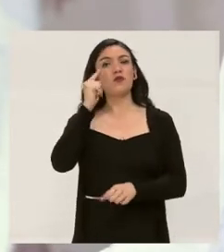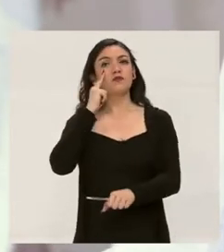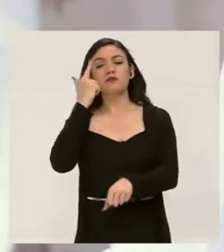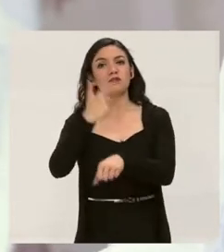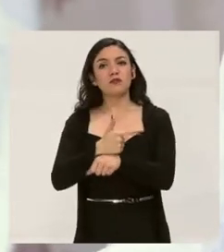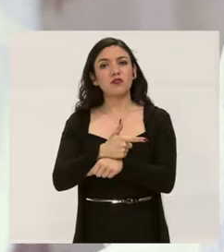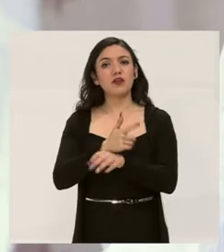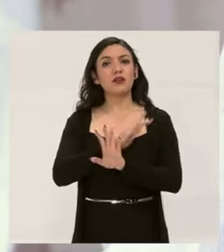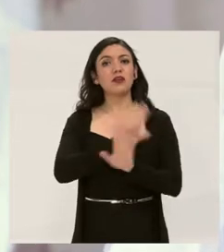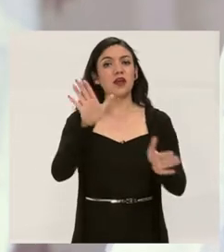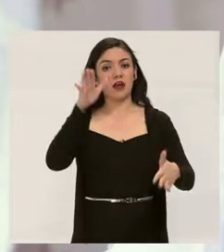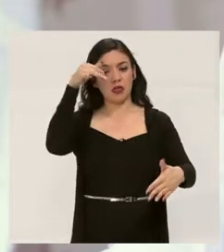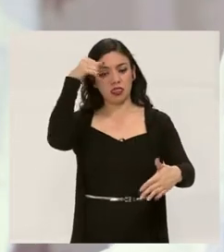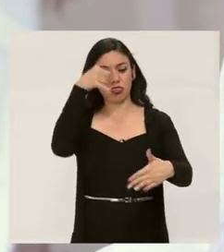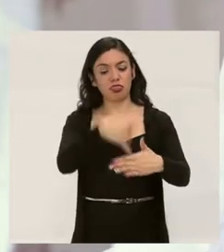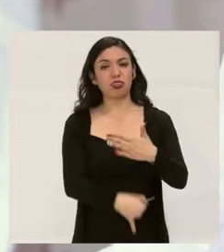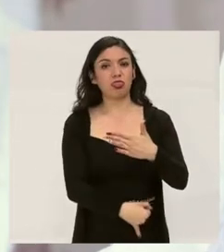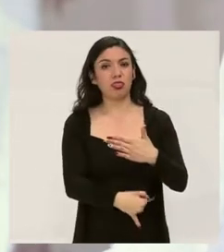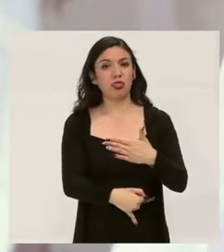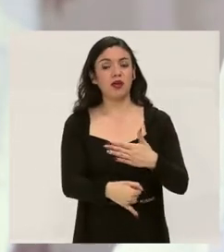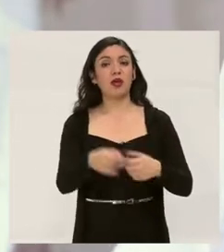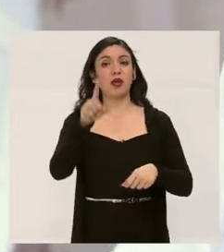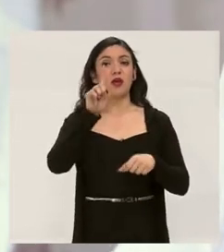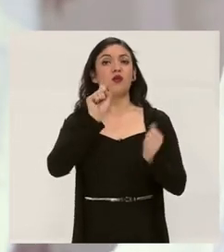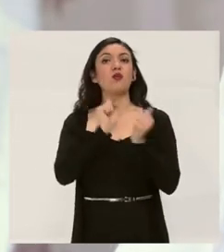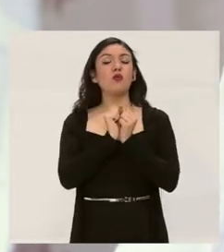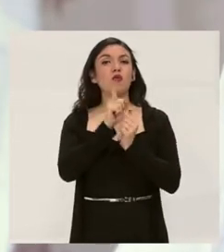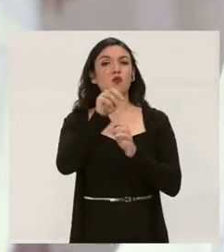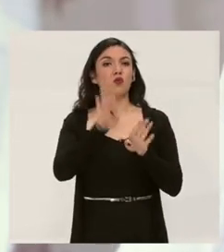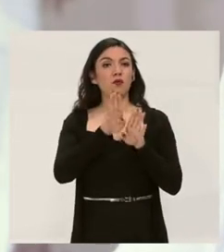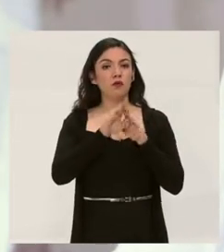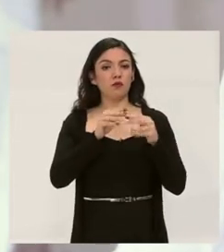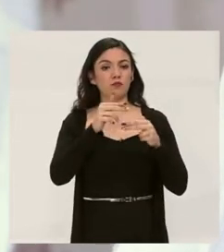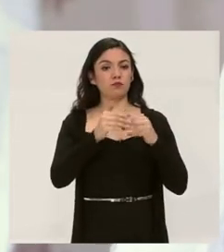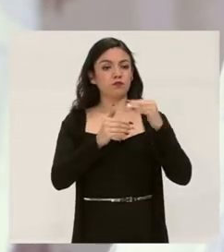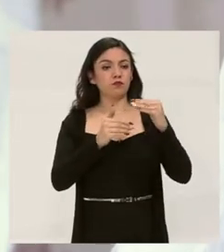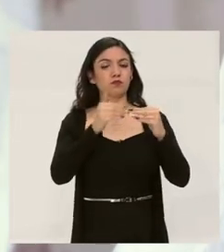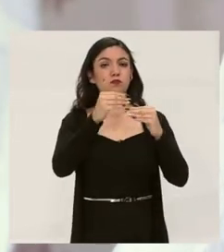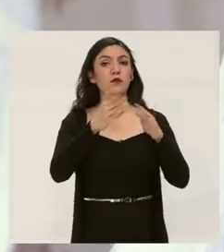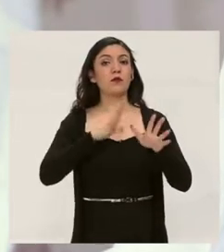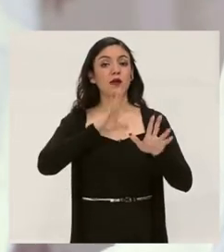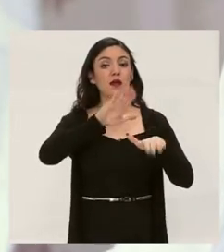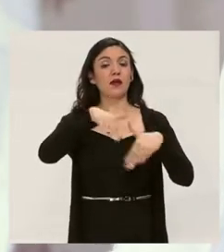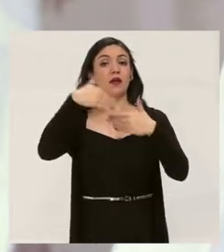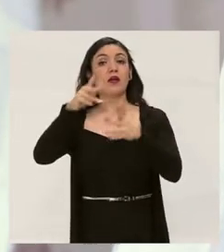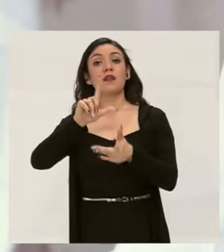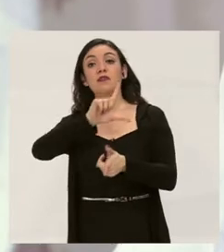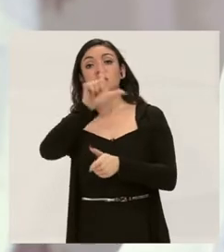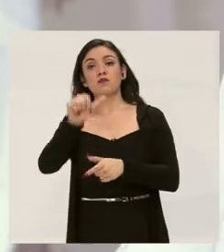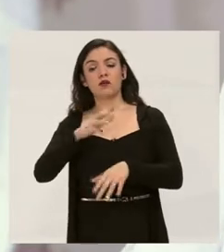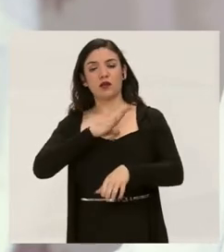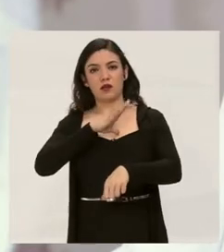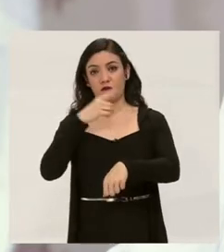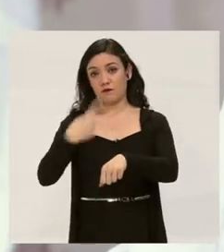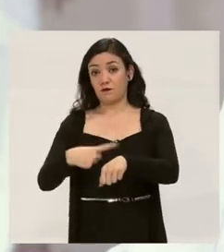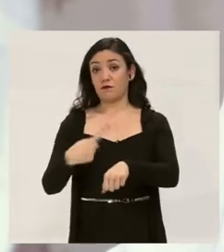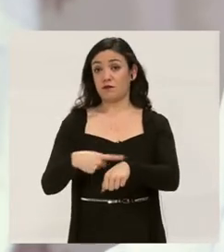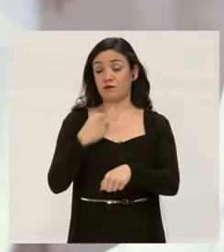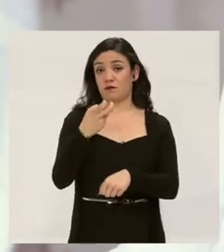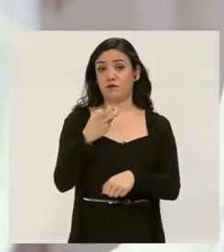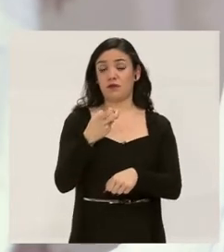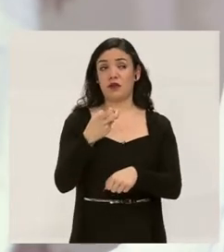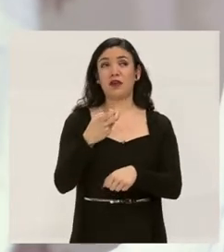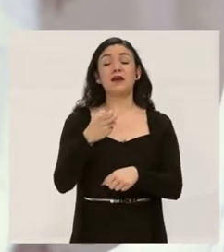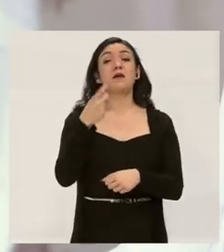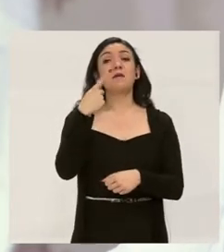ellos no se dan cuenta que ya se metieron en un patrón que los va a llevar a una